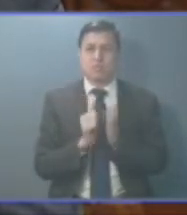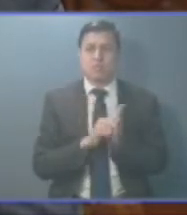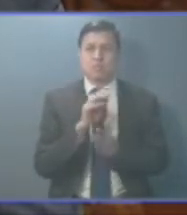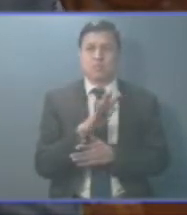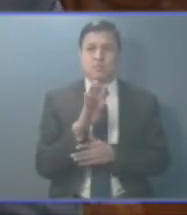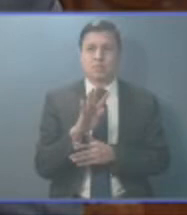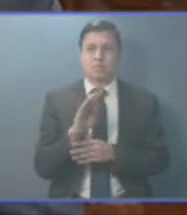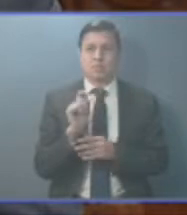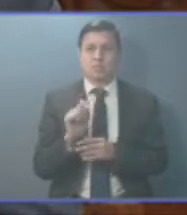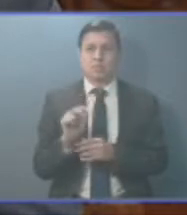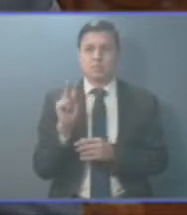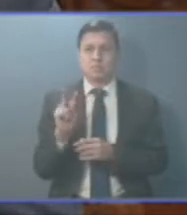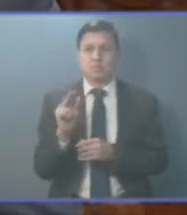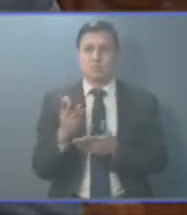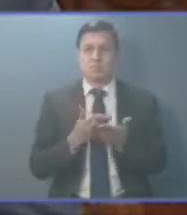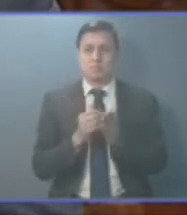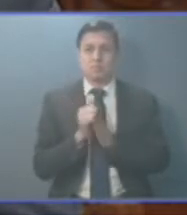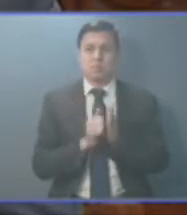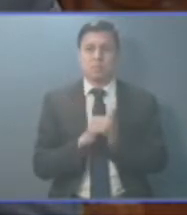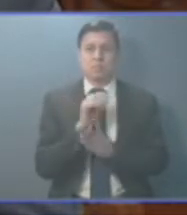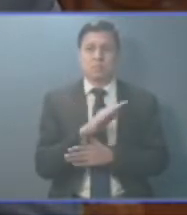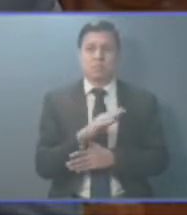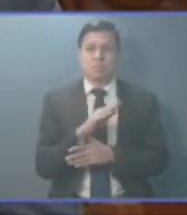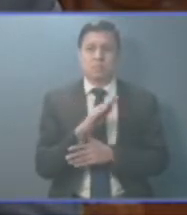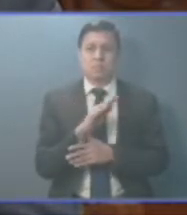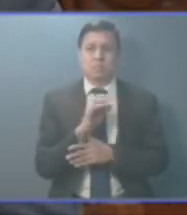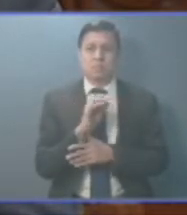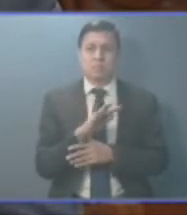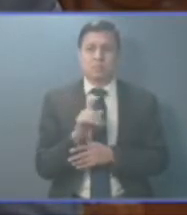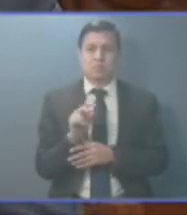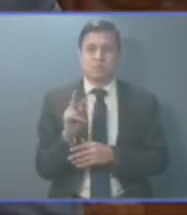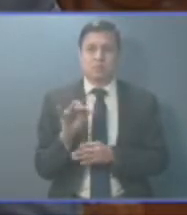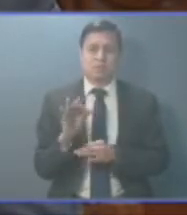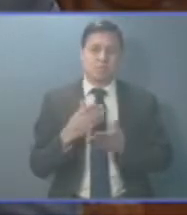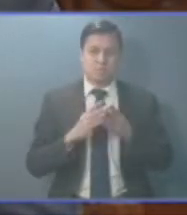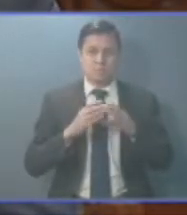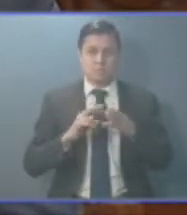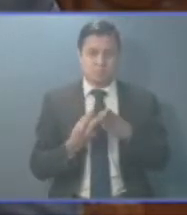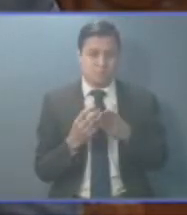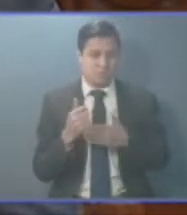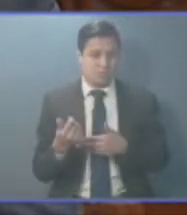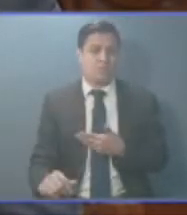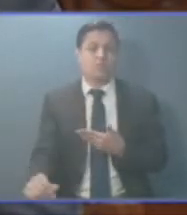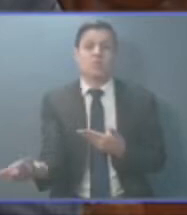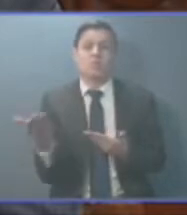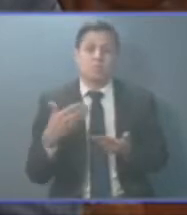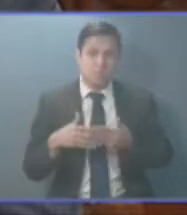44.2, el artículo 4.2 consignado